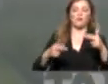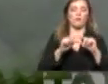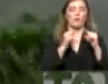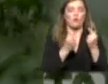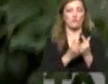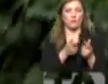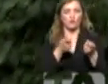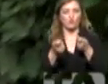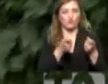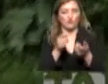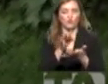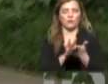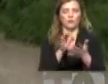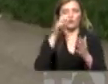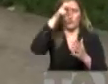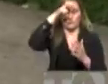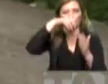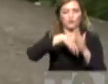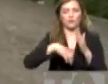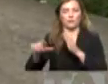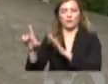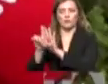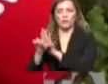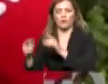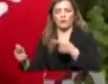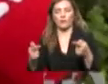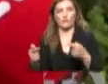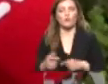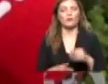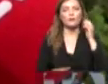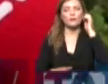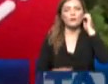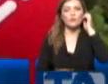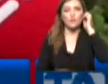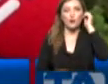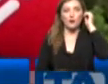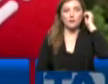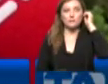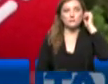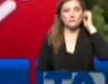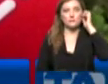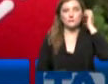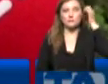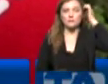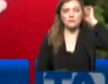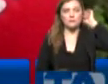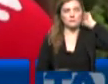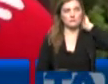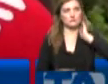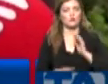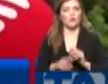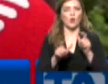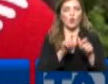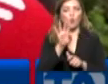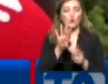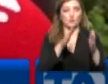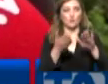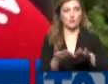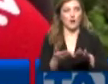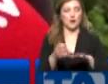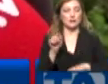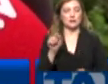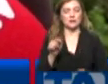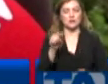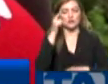buscan el control de la zona minera ilegal en Buenos Aires. Sabemos que hay como 4 muertos, heridos también por ahí, unas señoras. Y ha llegado la vacuna aquí